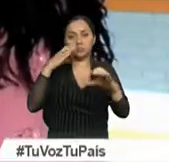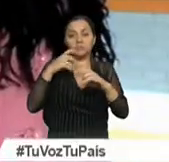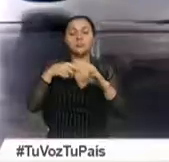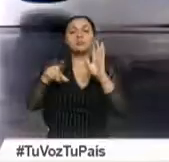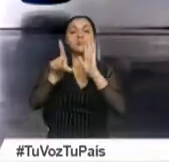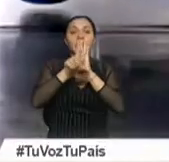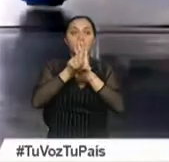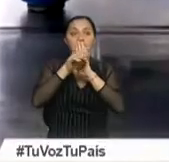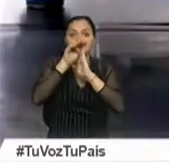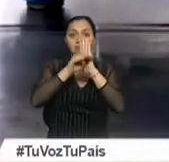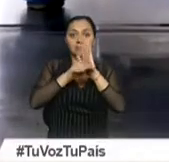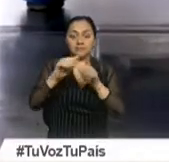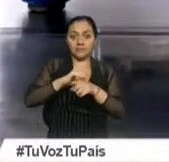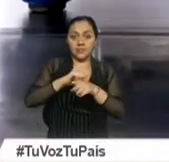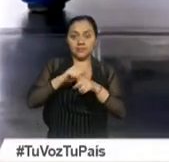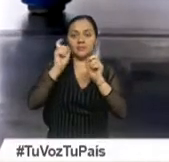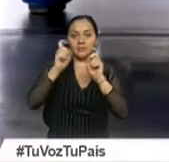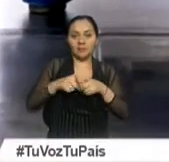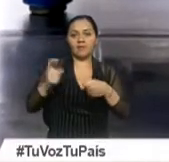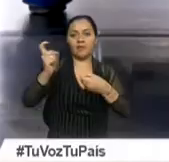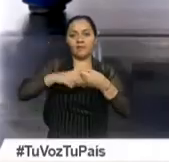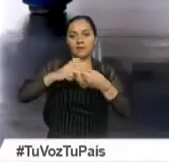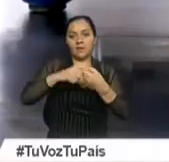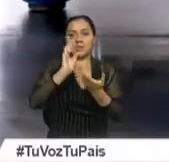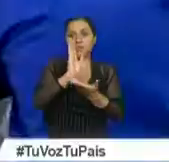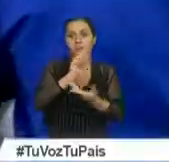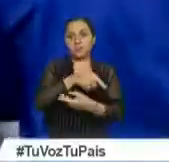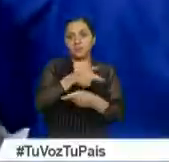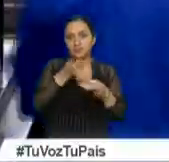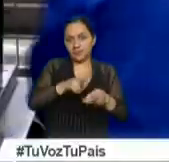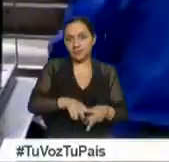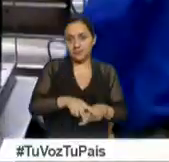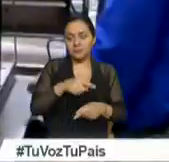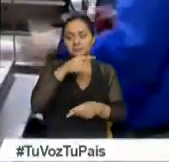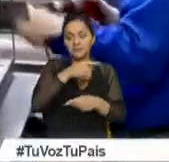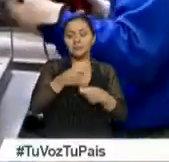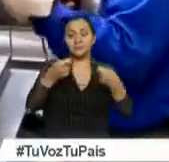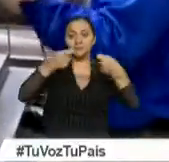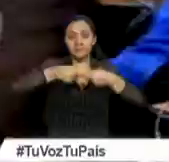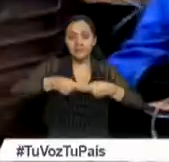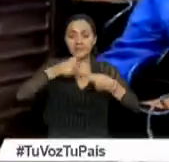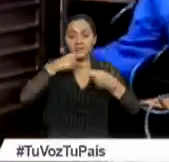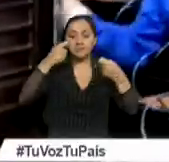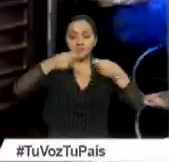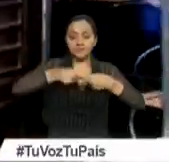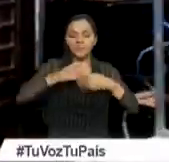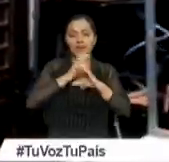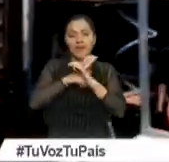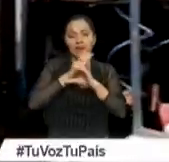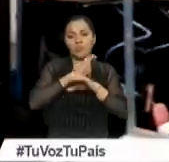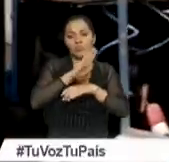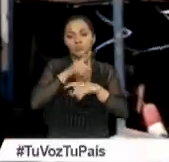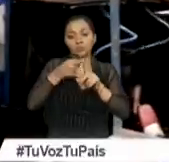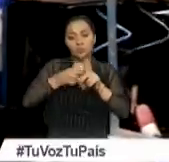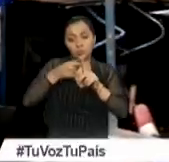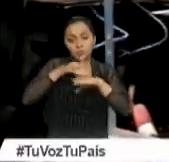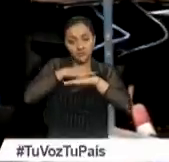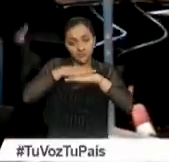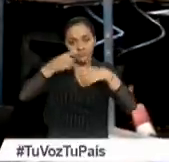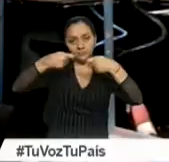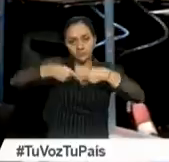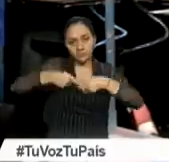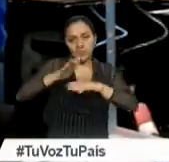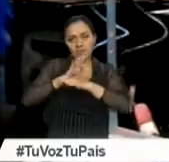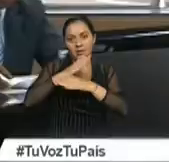estipula que el pasante debe ser afiliado a la Seguridad Social. La aportación patronal se calculará sobre el salario básico